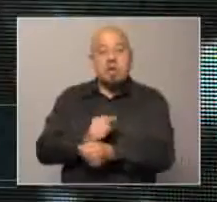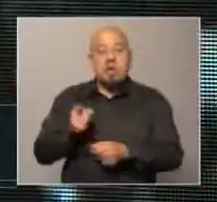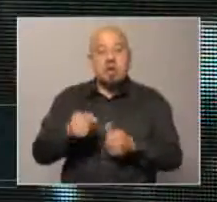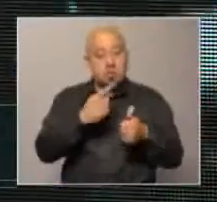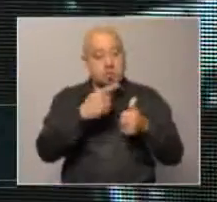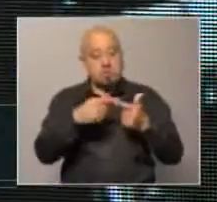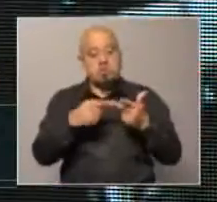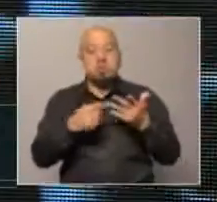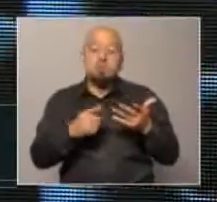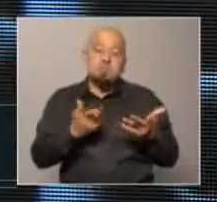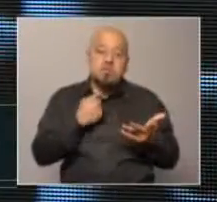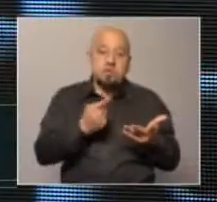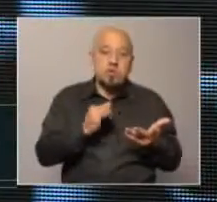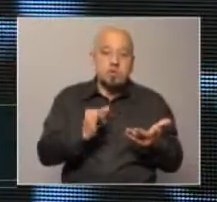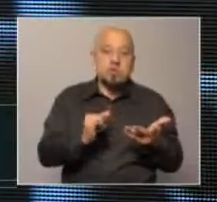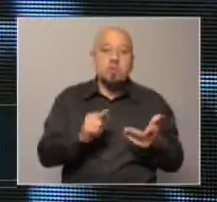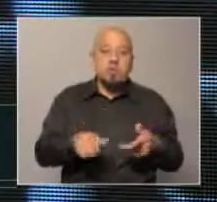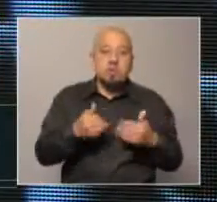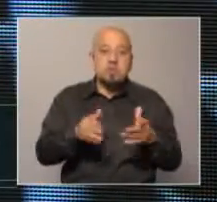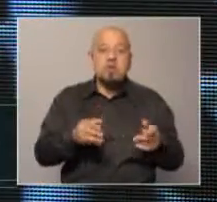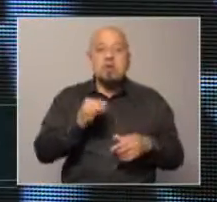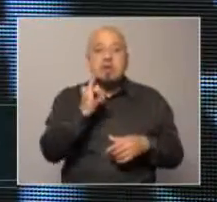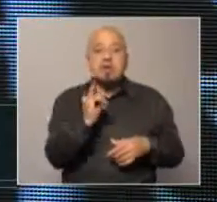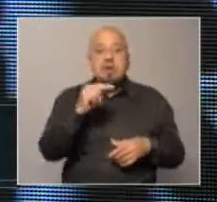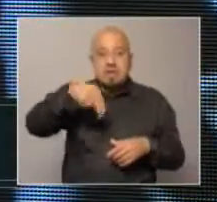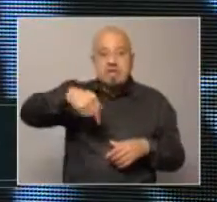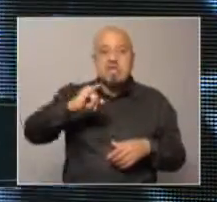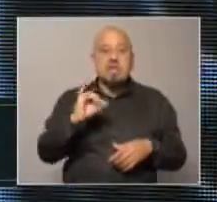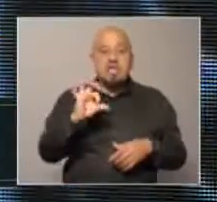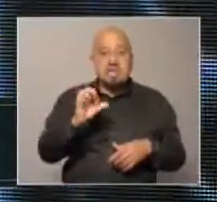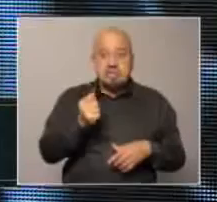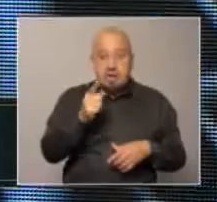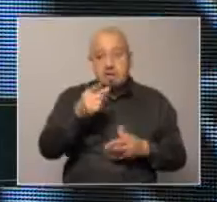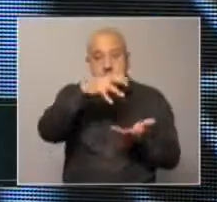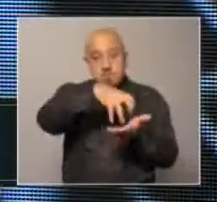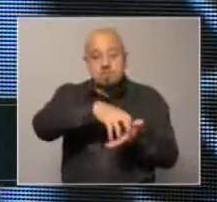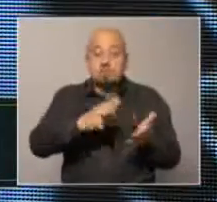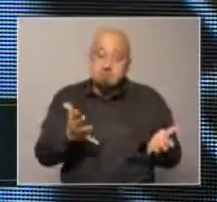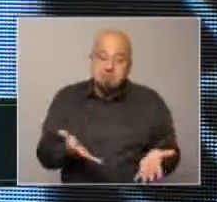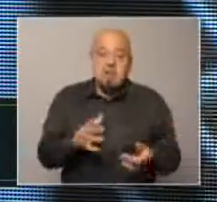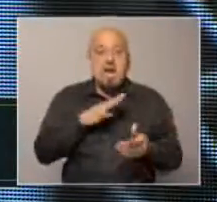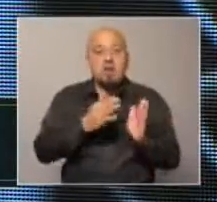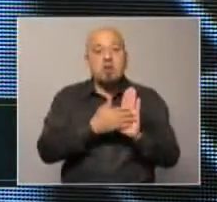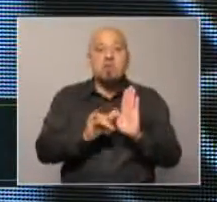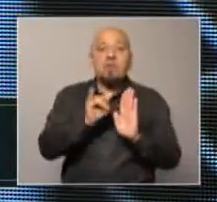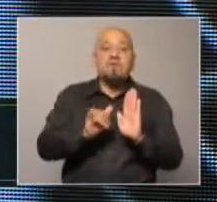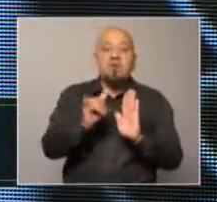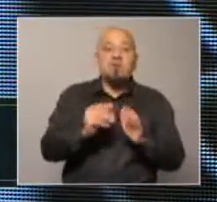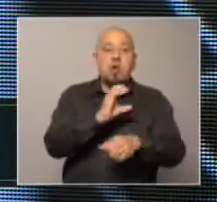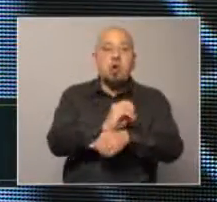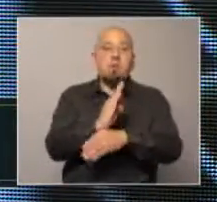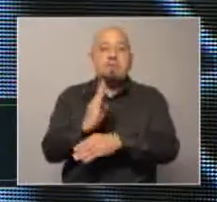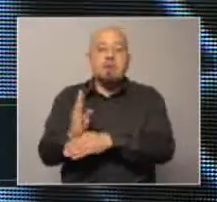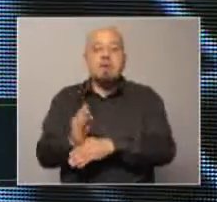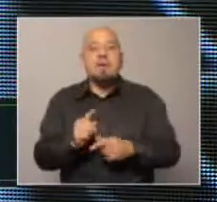medidas tuvieron efectos en el INISA, ex SIRPA, antes se llamaba uh-huh. SIRPA, tuvieron efectos directos. Hay un informe de la OPP y del MIDES